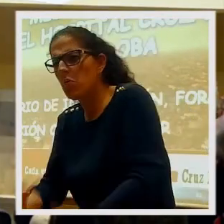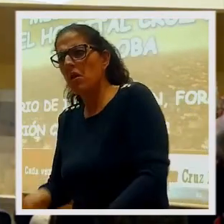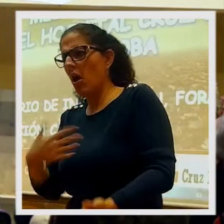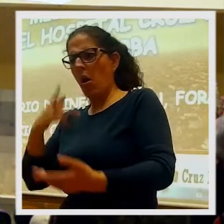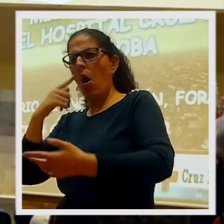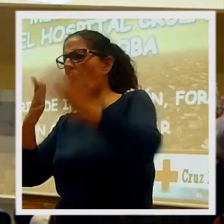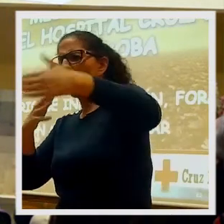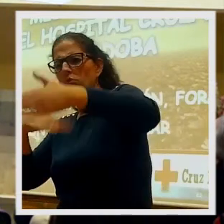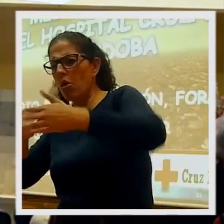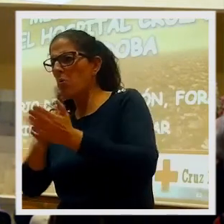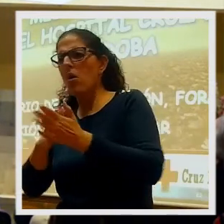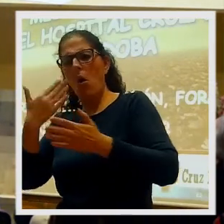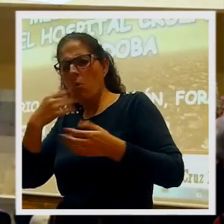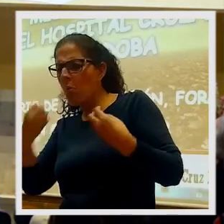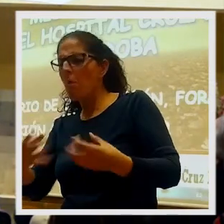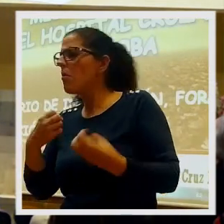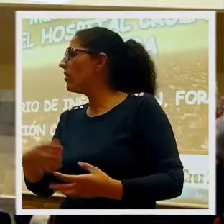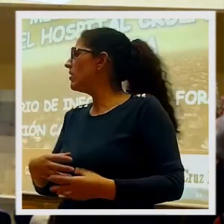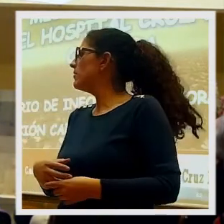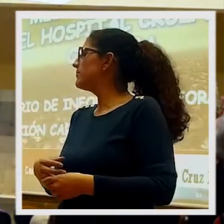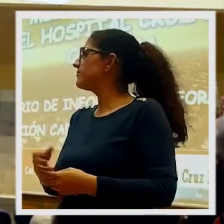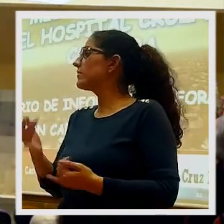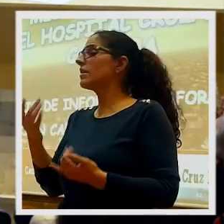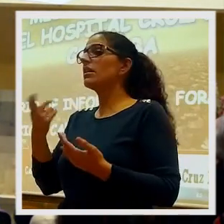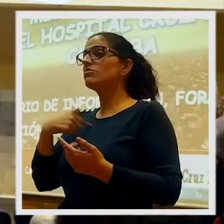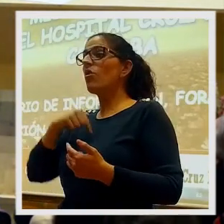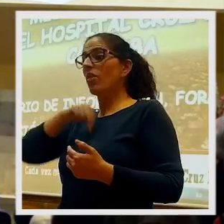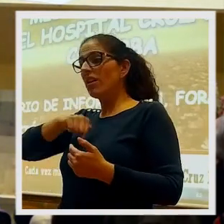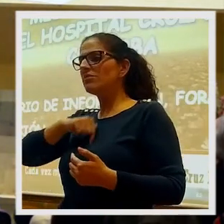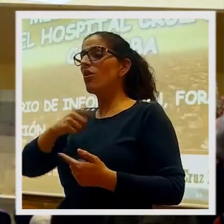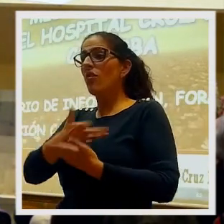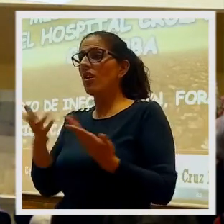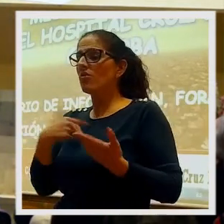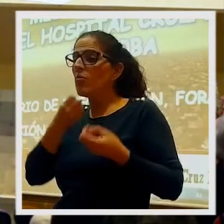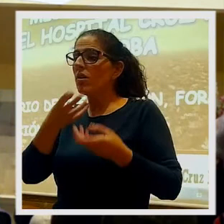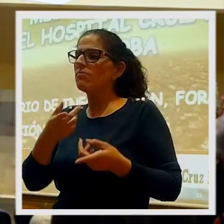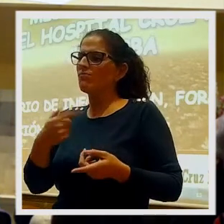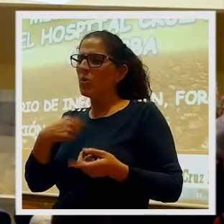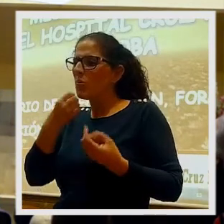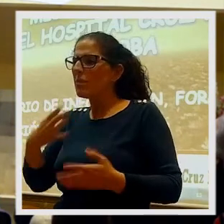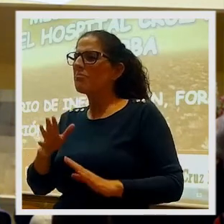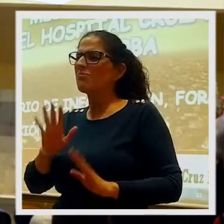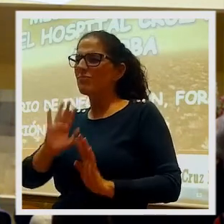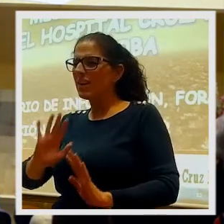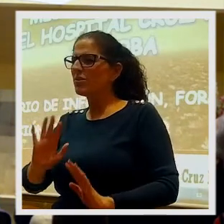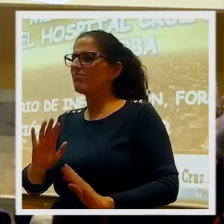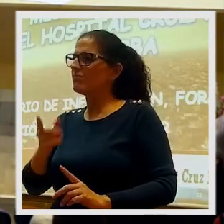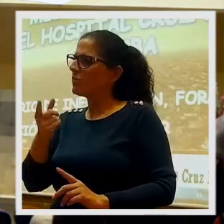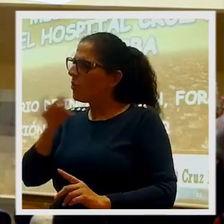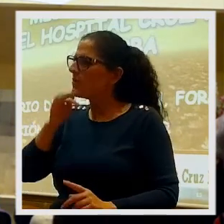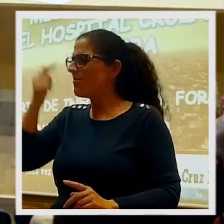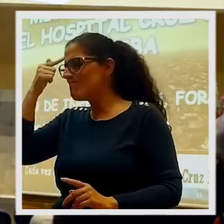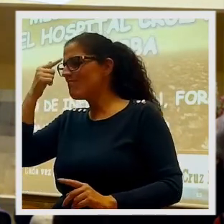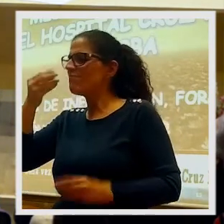estás, tío, con lo que has pasado. Yo a los de confianza siempre les digo lo mismo. Sí, pero de todavía de aquí me falta un